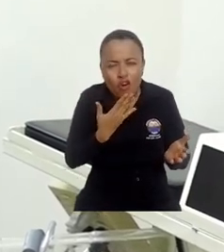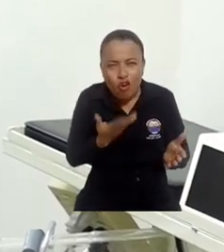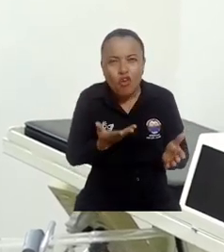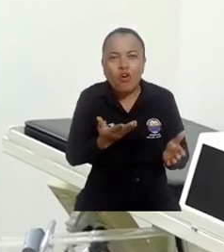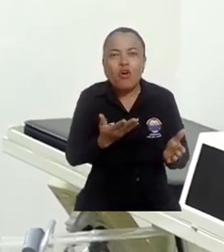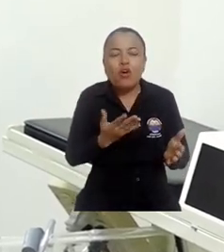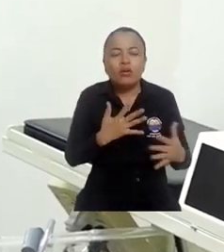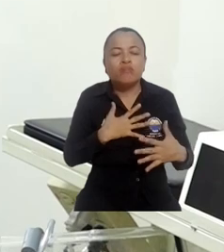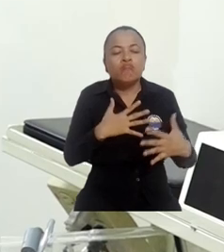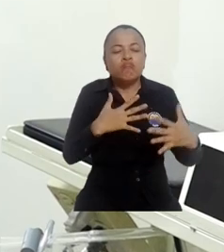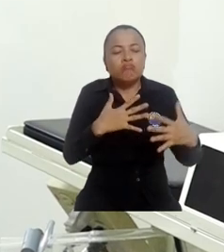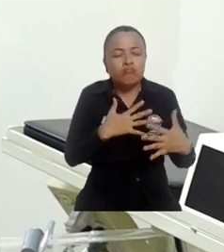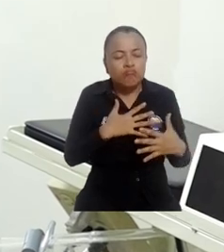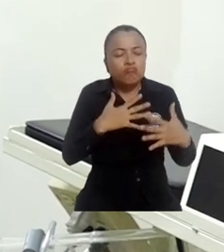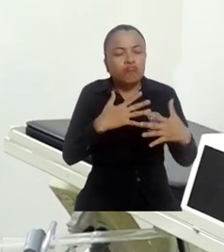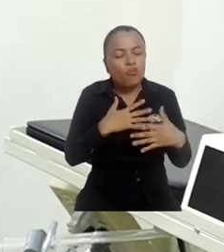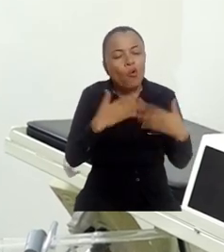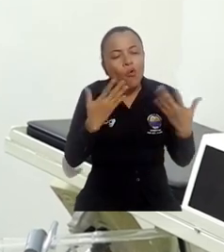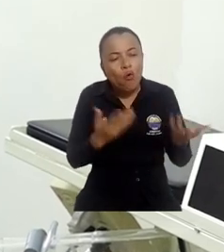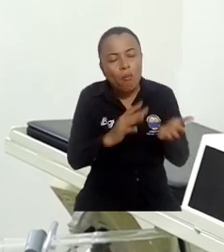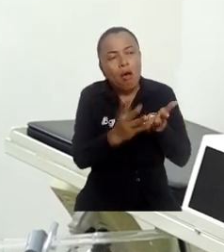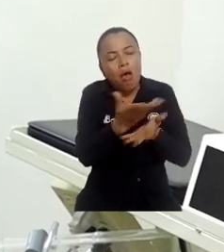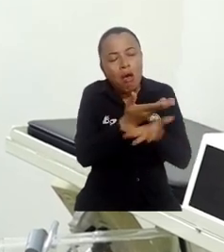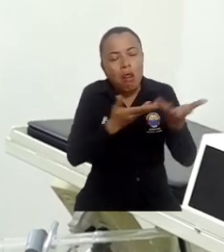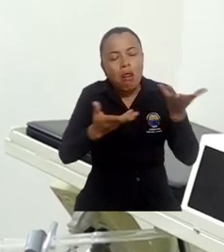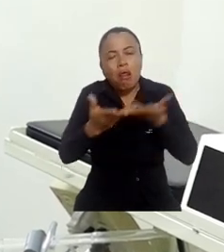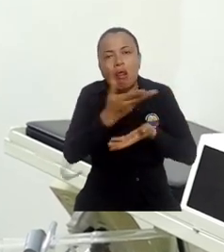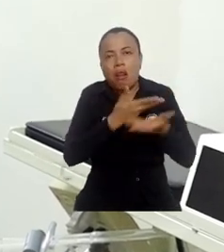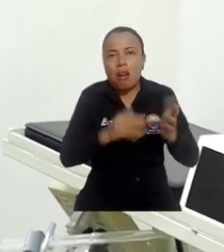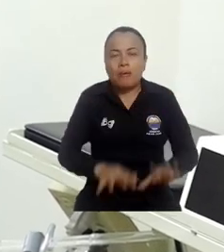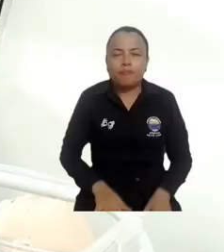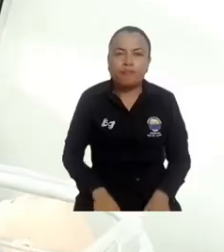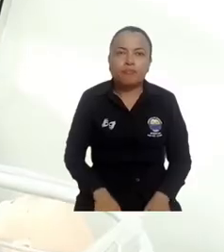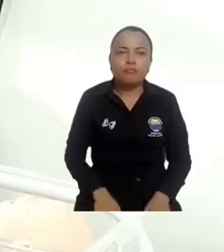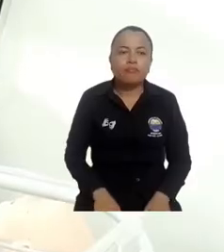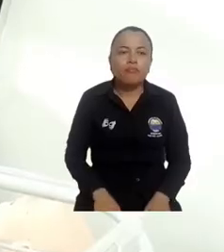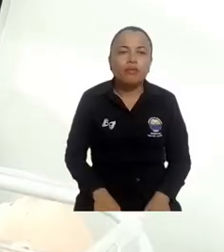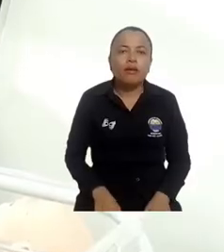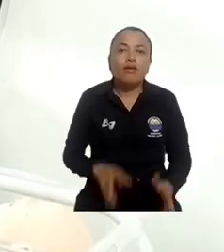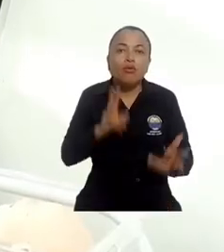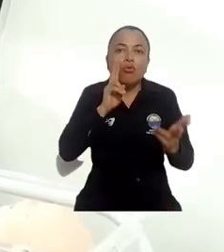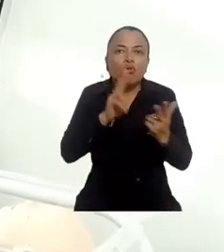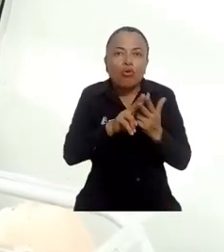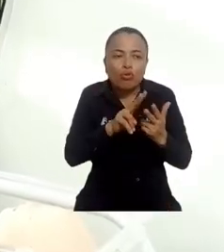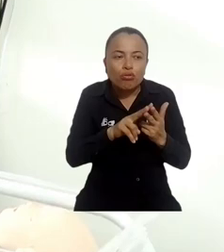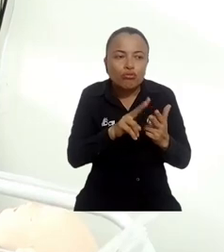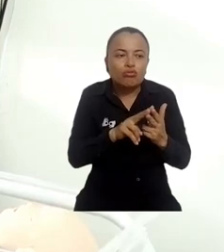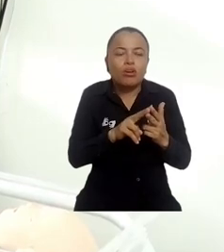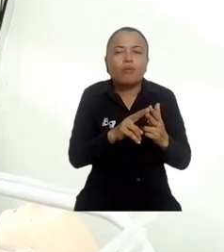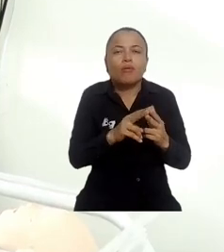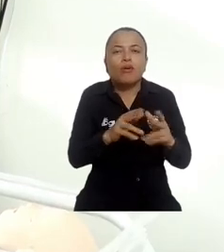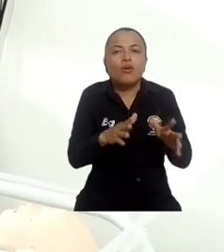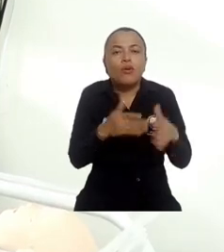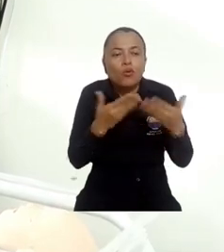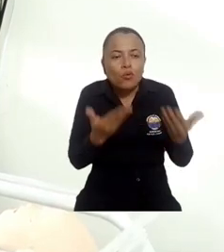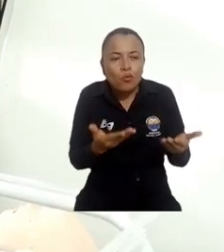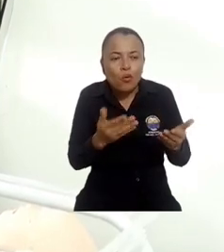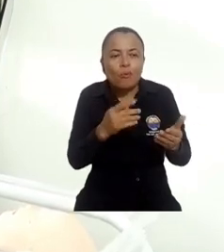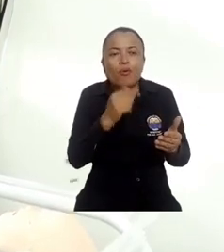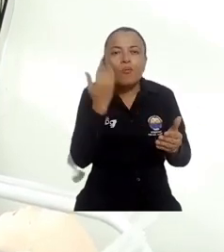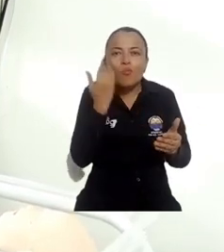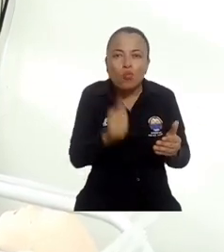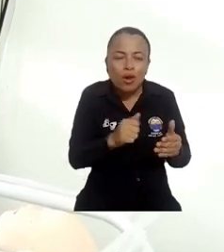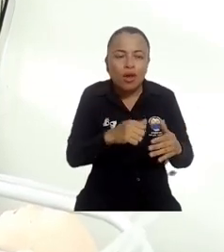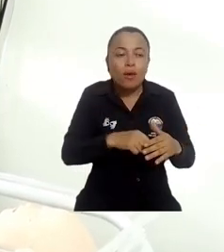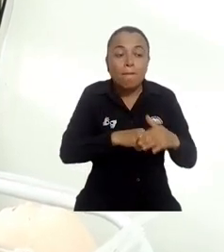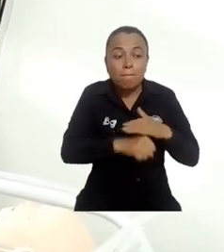el respirar y todo eso lo compartimos acá con ellos. Conocemos qué medicina sirve en ese momento cuando la mujer